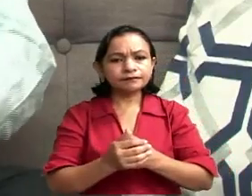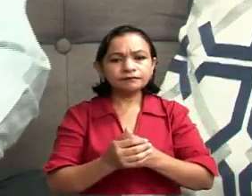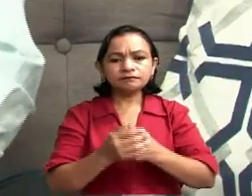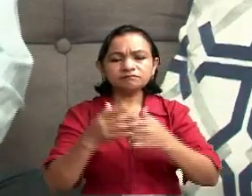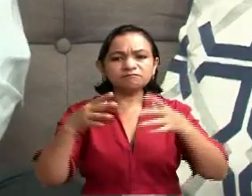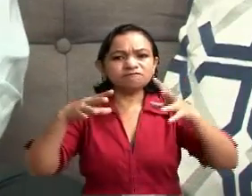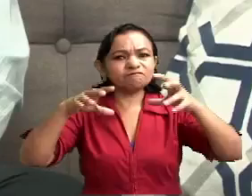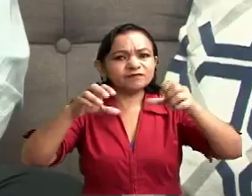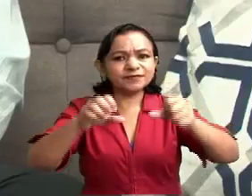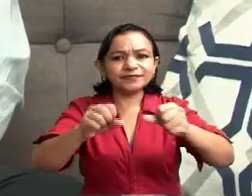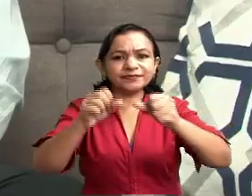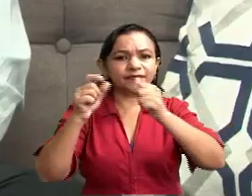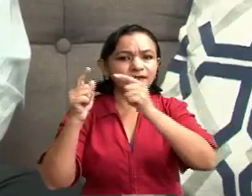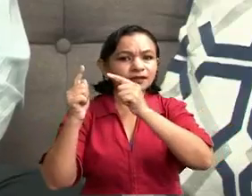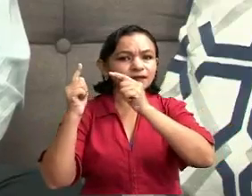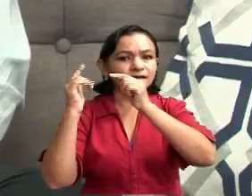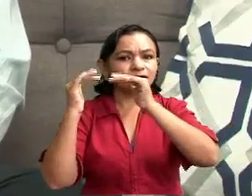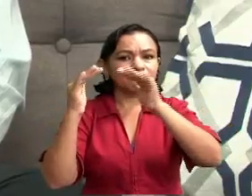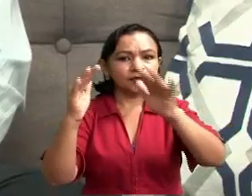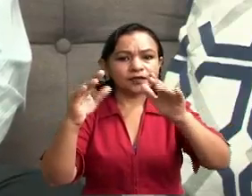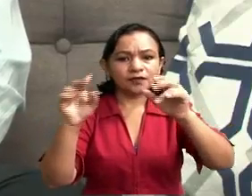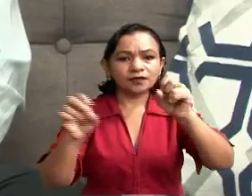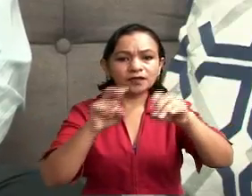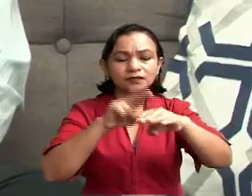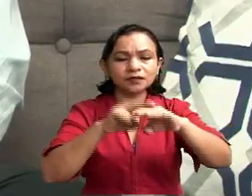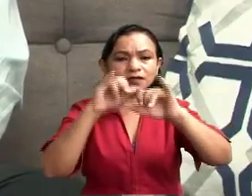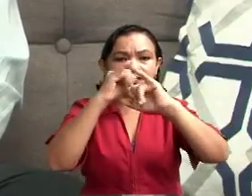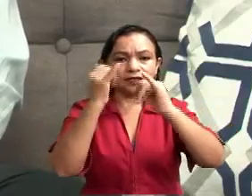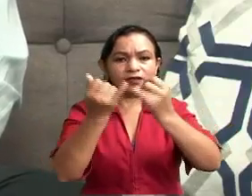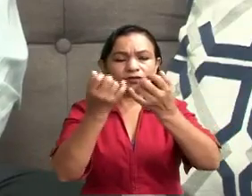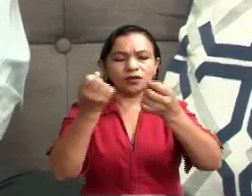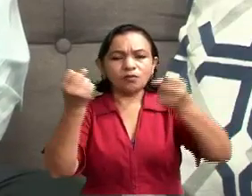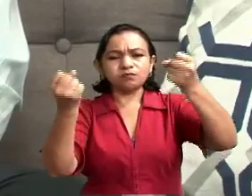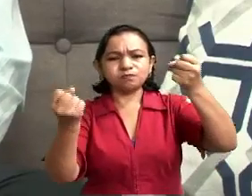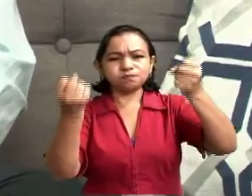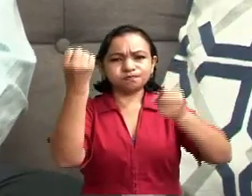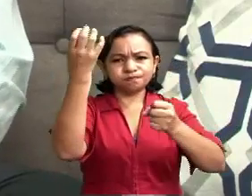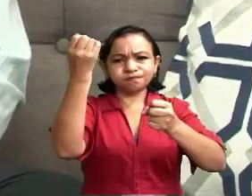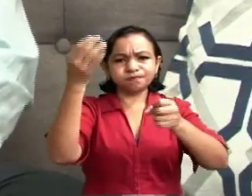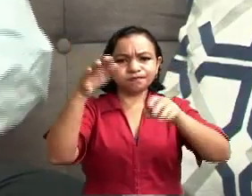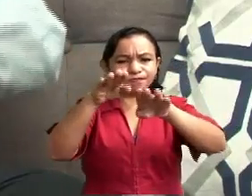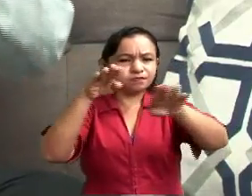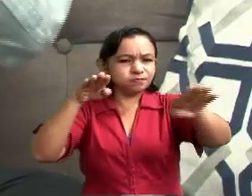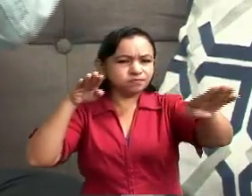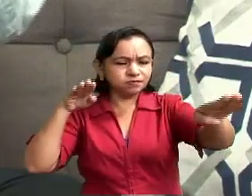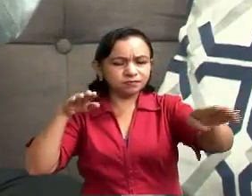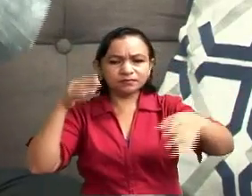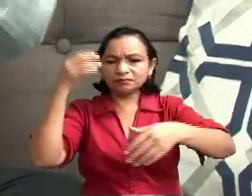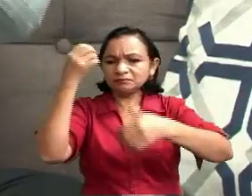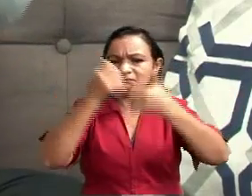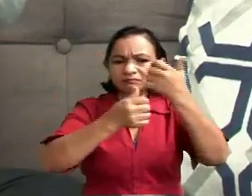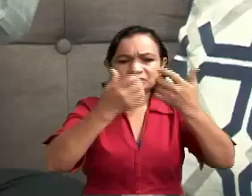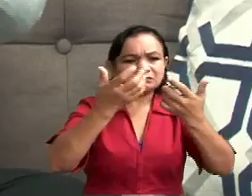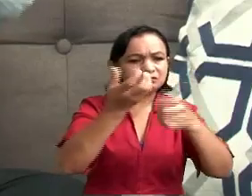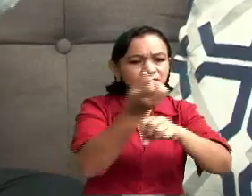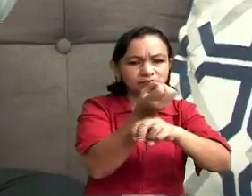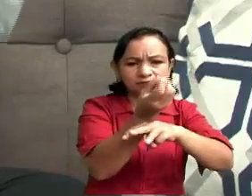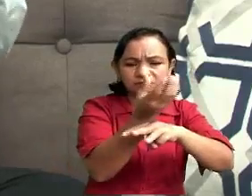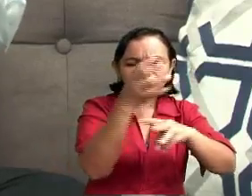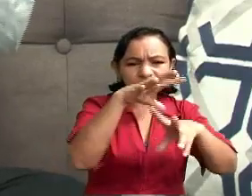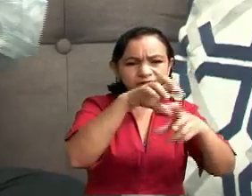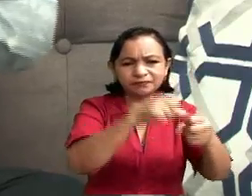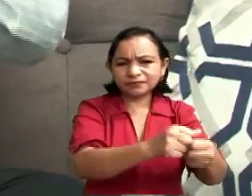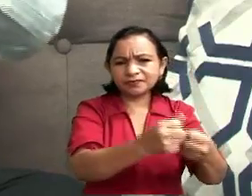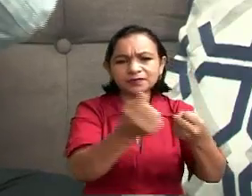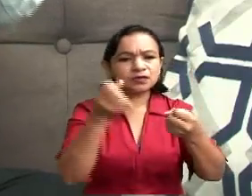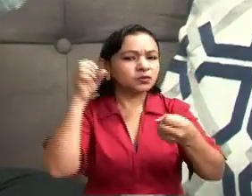transporte nacional e internacional, la destrucción de infraestructura, la afectación